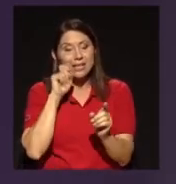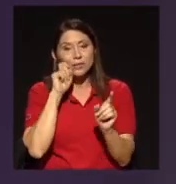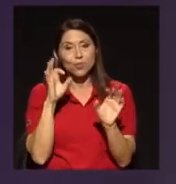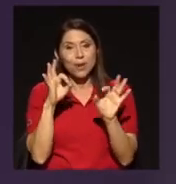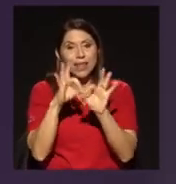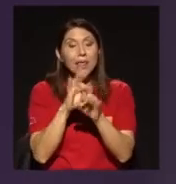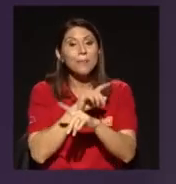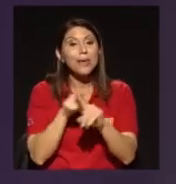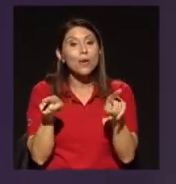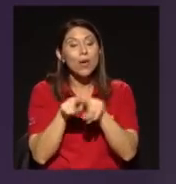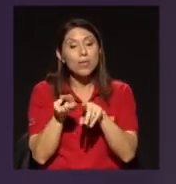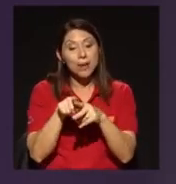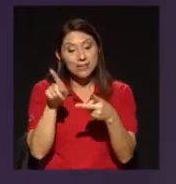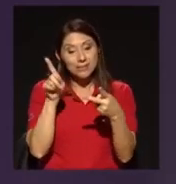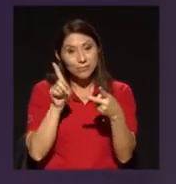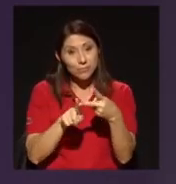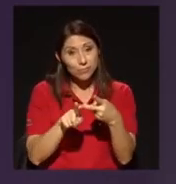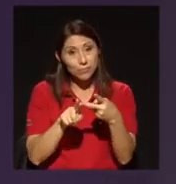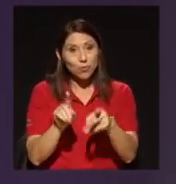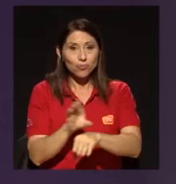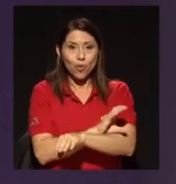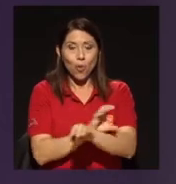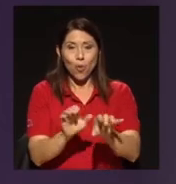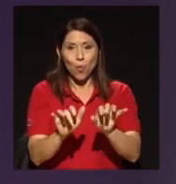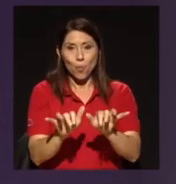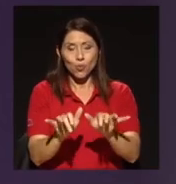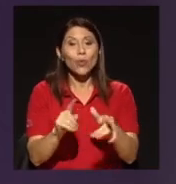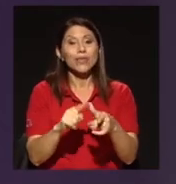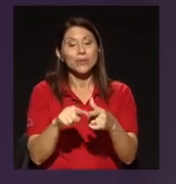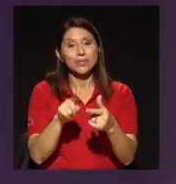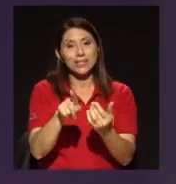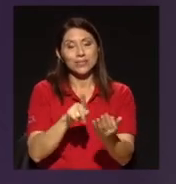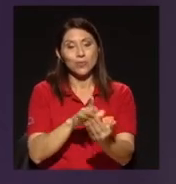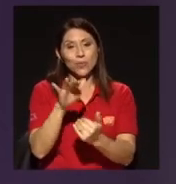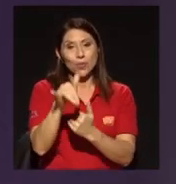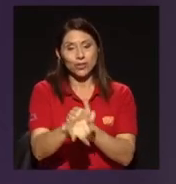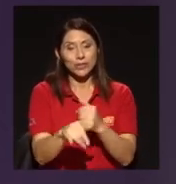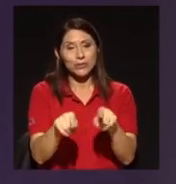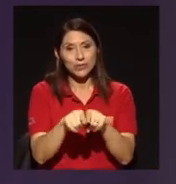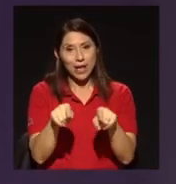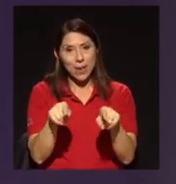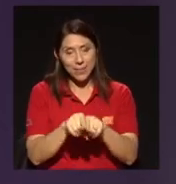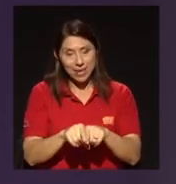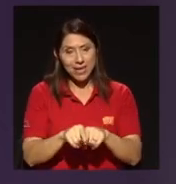además están aprendiendo un montón de cómputo. Entonces son proyectos también que